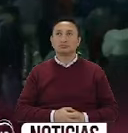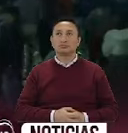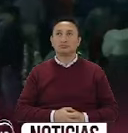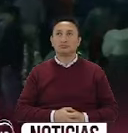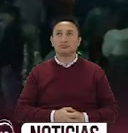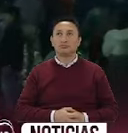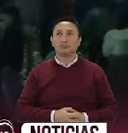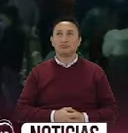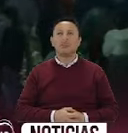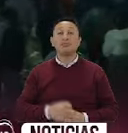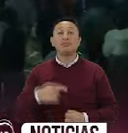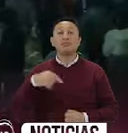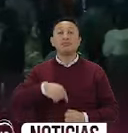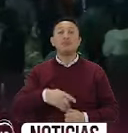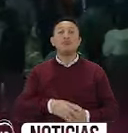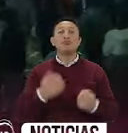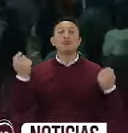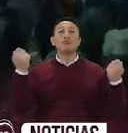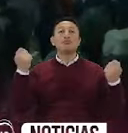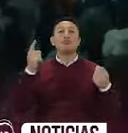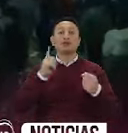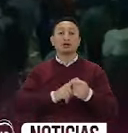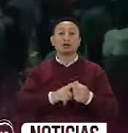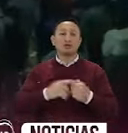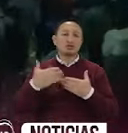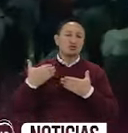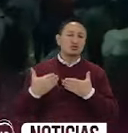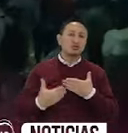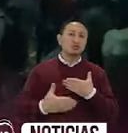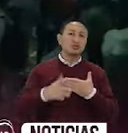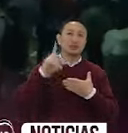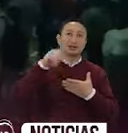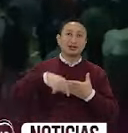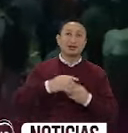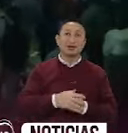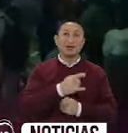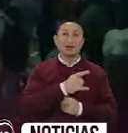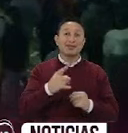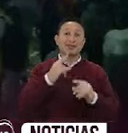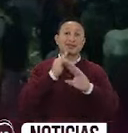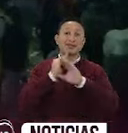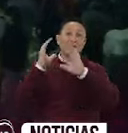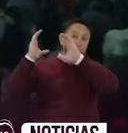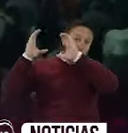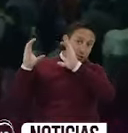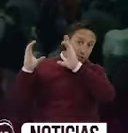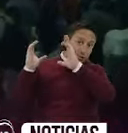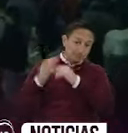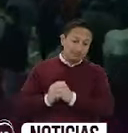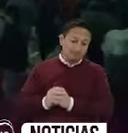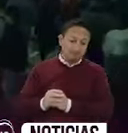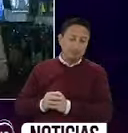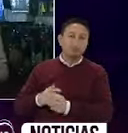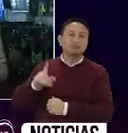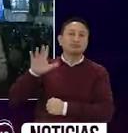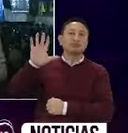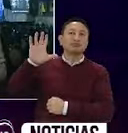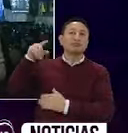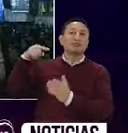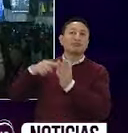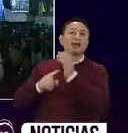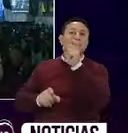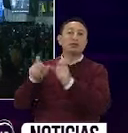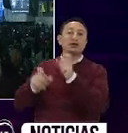Y las celebraciones por Quito continuaron acá en la Plaza de San Francisco, en donde alrededor de 5.000